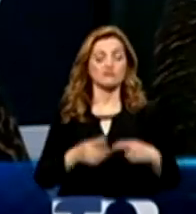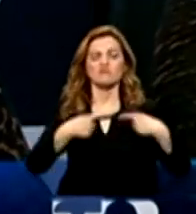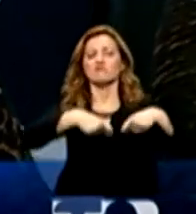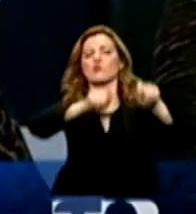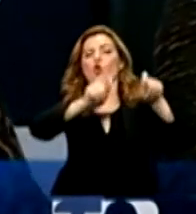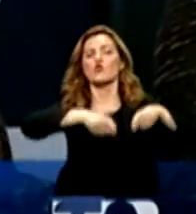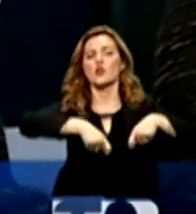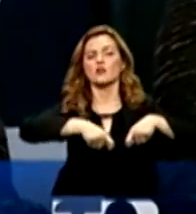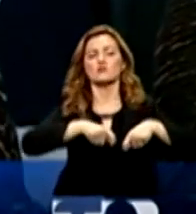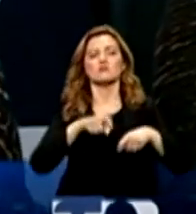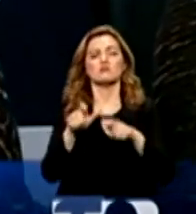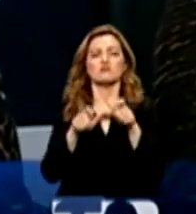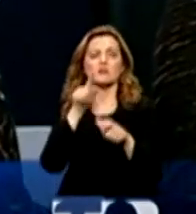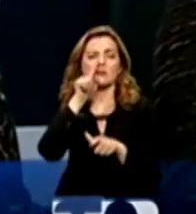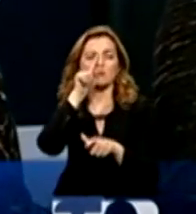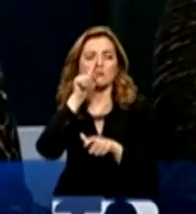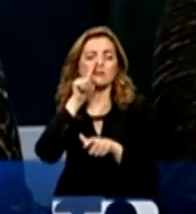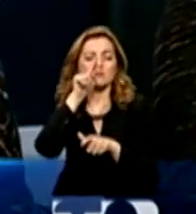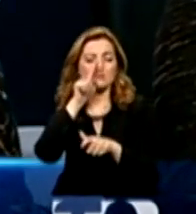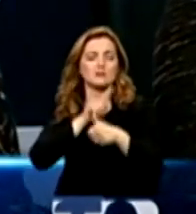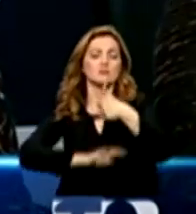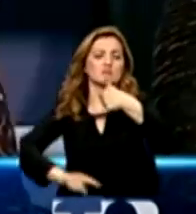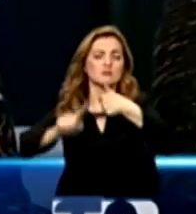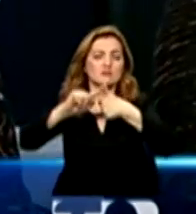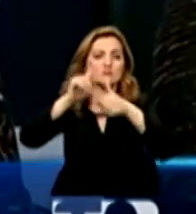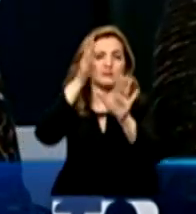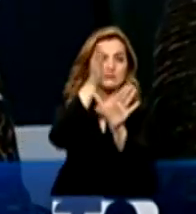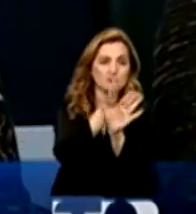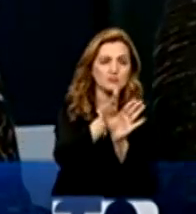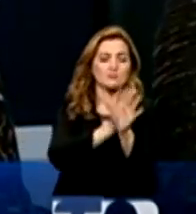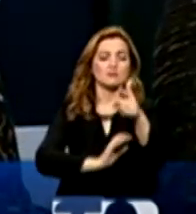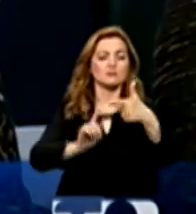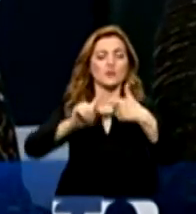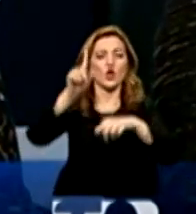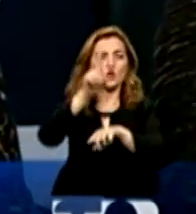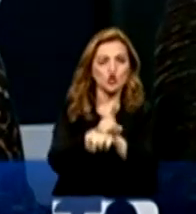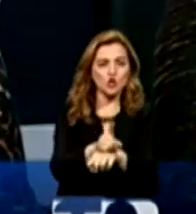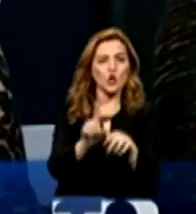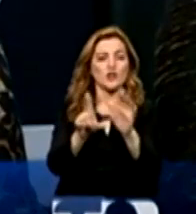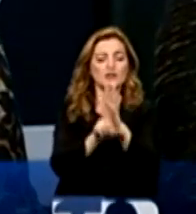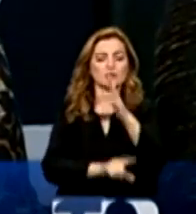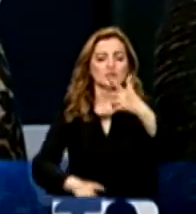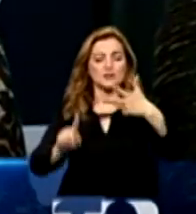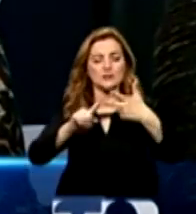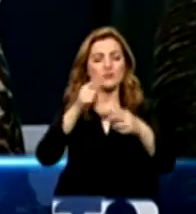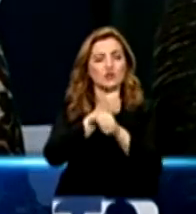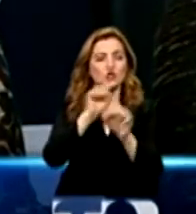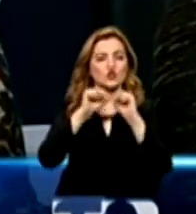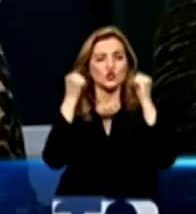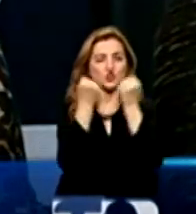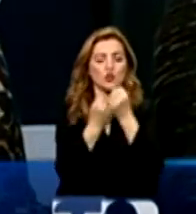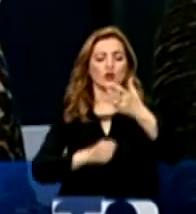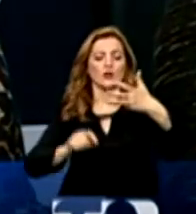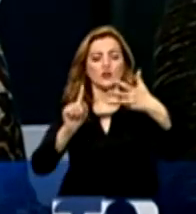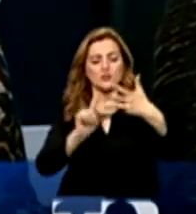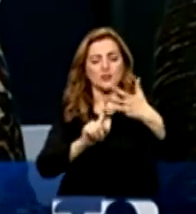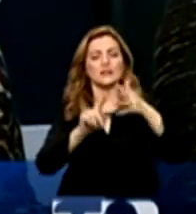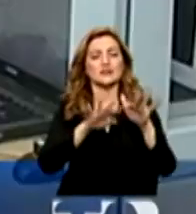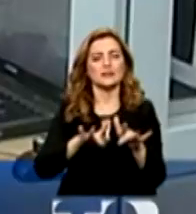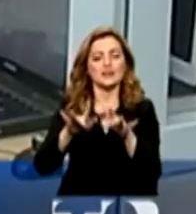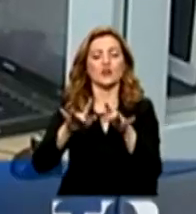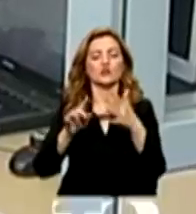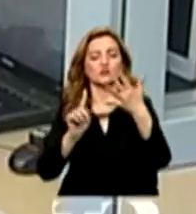contratación de personal, tanto de psicólogos, médicos legistas, trabajadores sociales, secretarios y